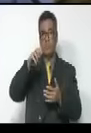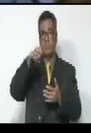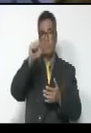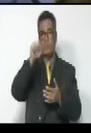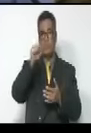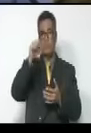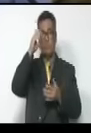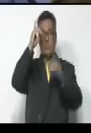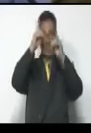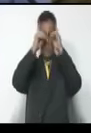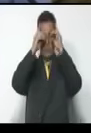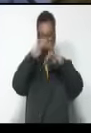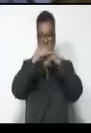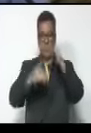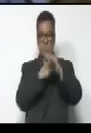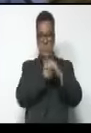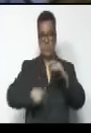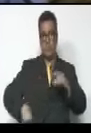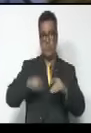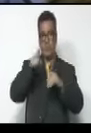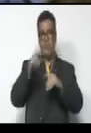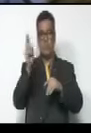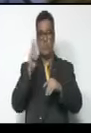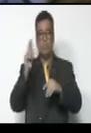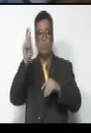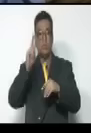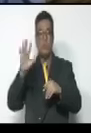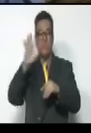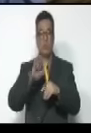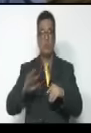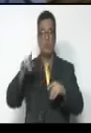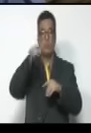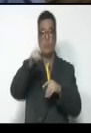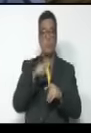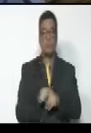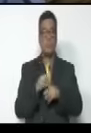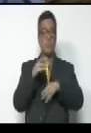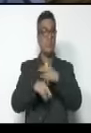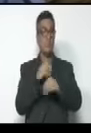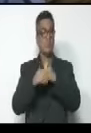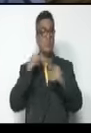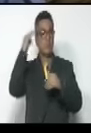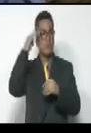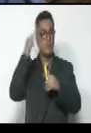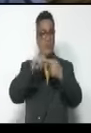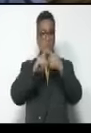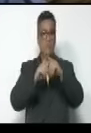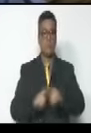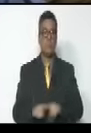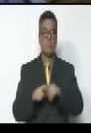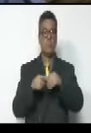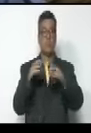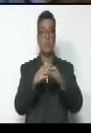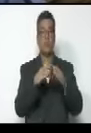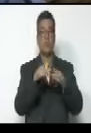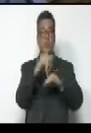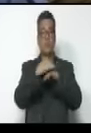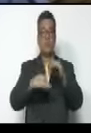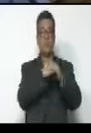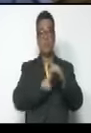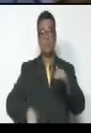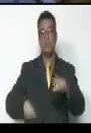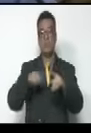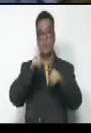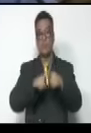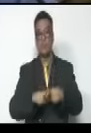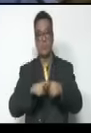Rodríguez Gómez, vicepresidenta ejecutiva de la República, mediante la cual remite la memoria y cuenta sobre la gestión de la vicepresidencia